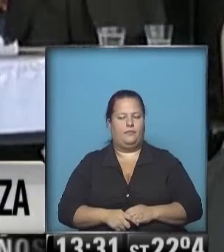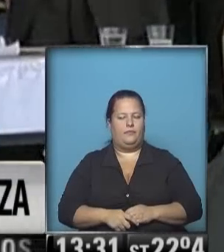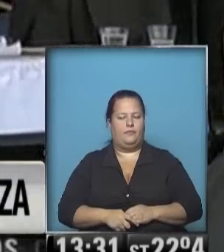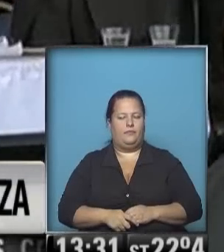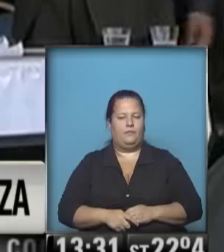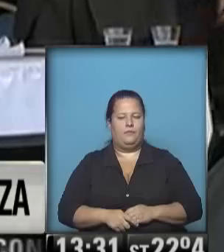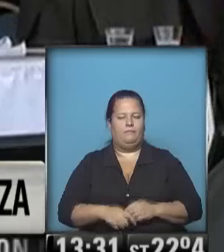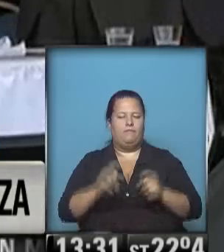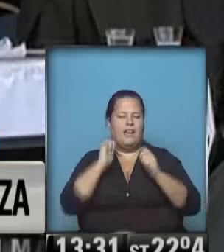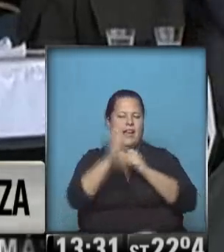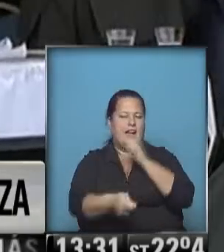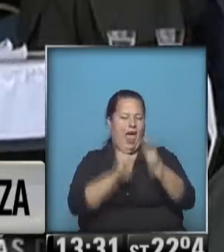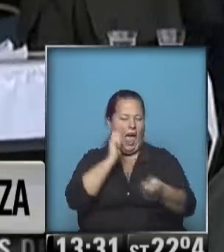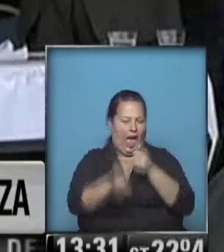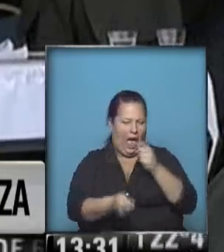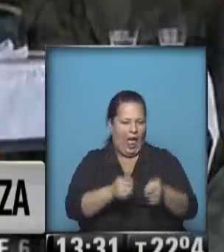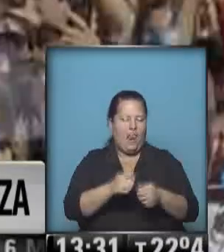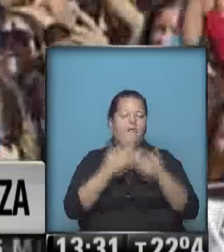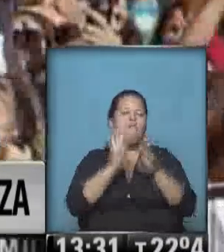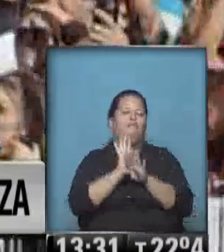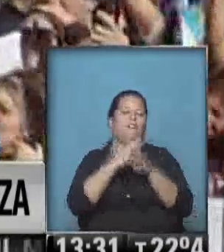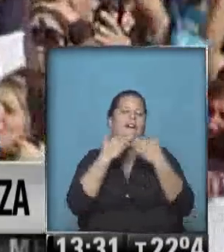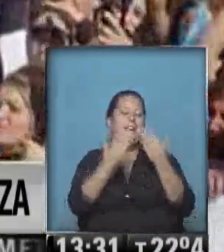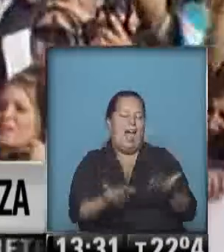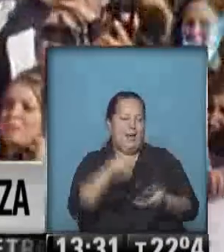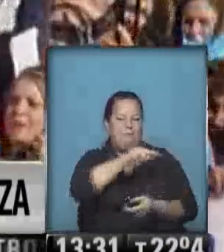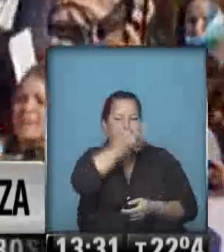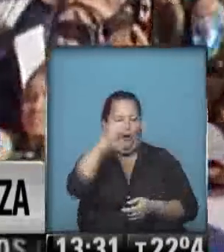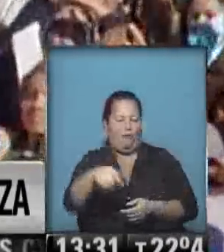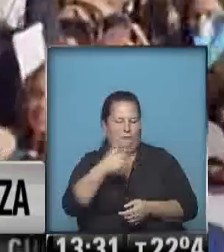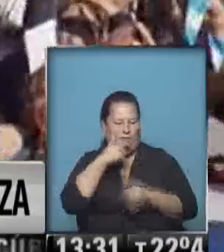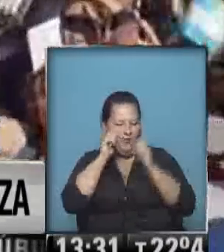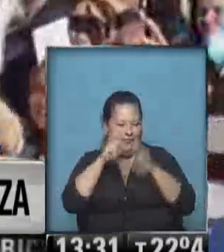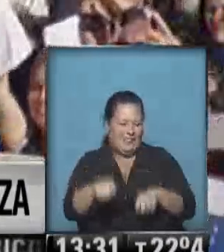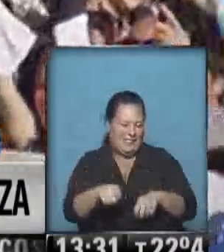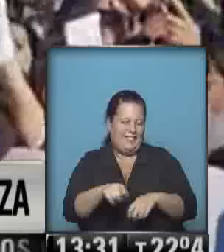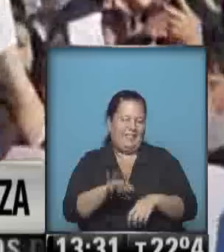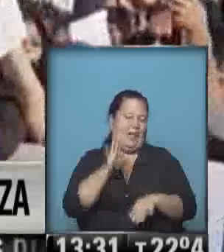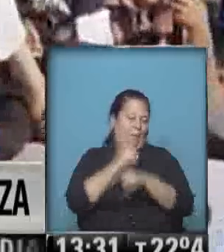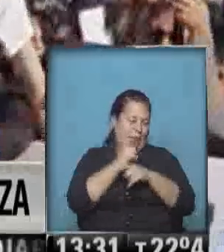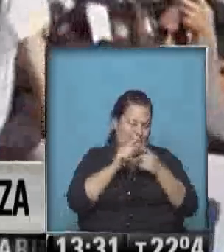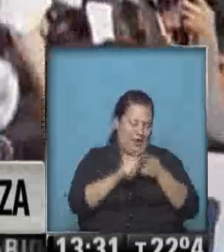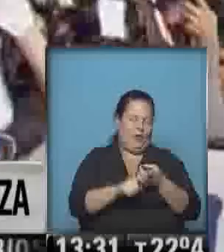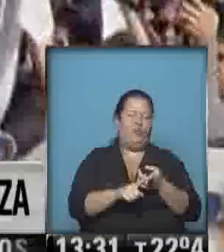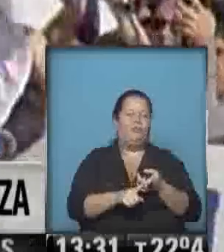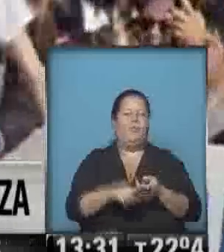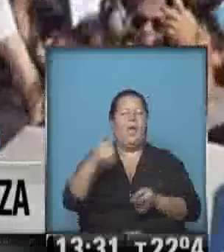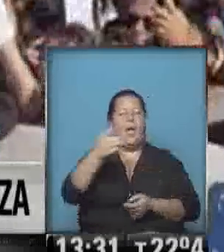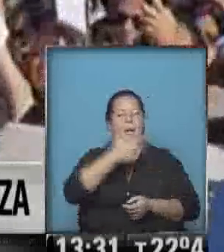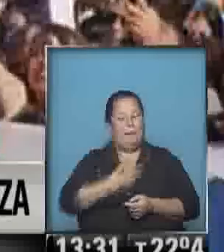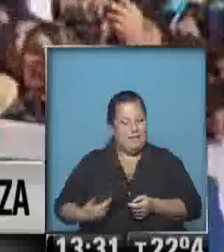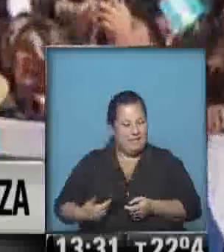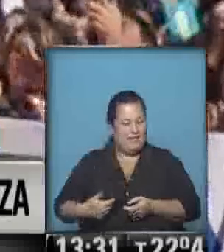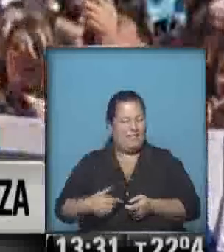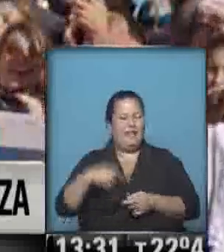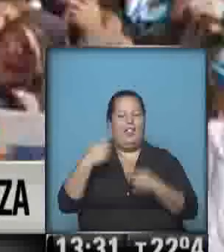De unos obsequios en agradecimiento por su visita. En primer lugar, la presidenta